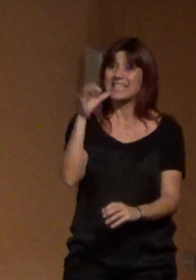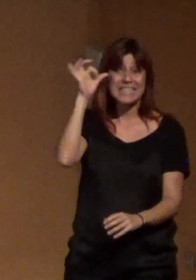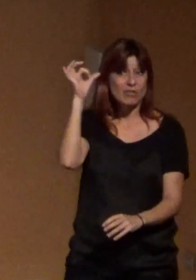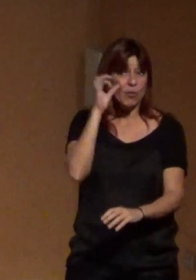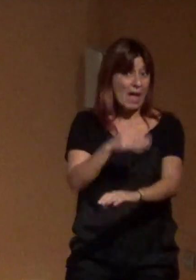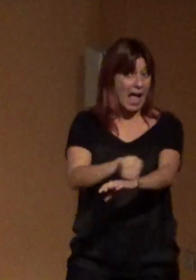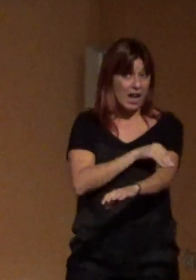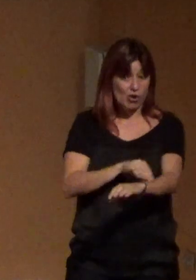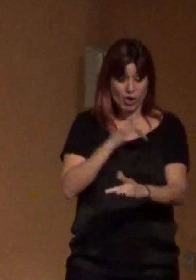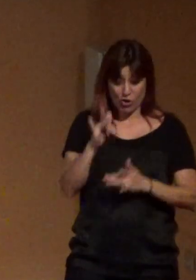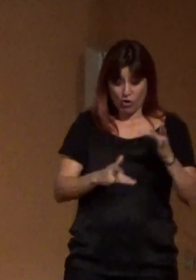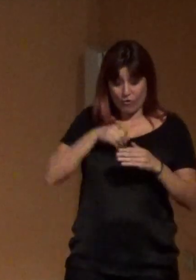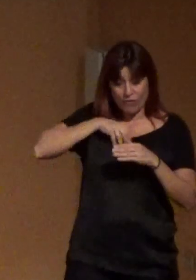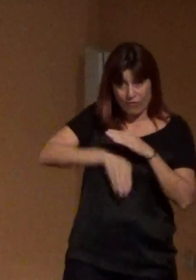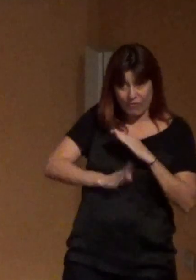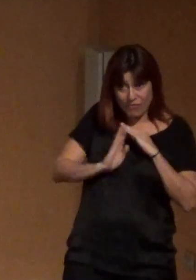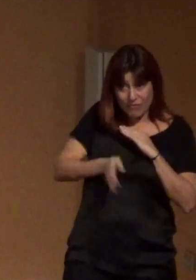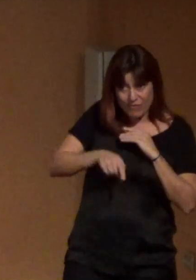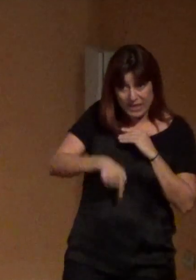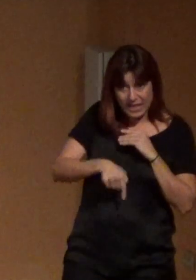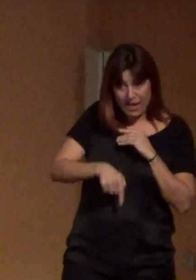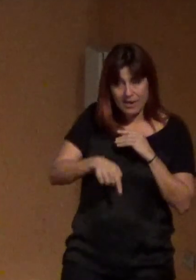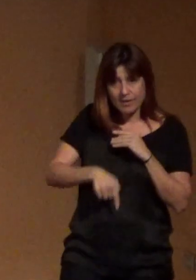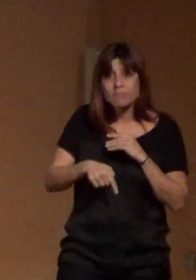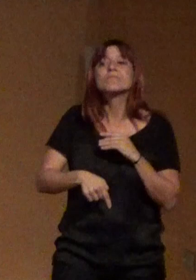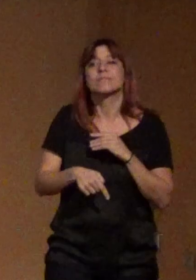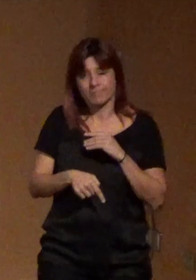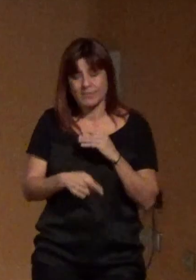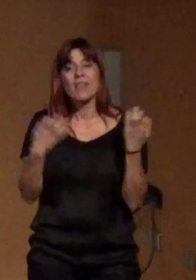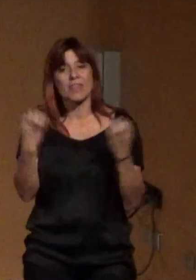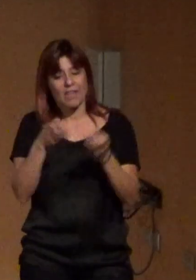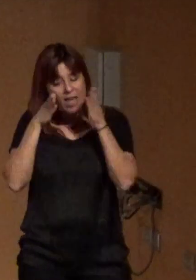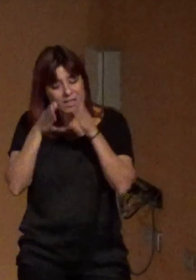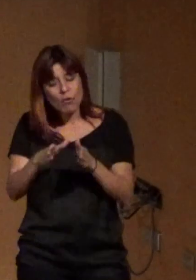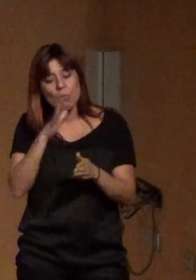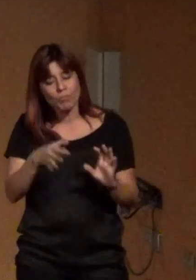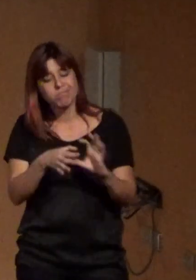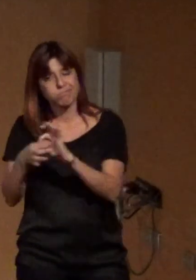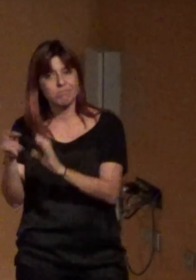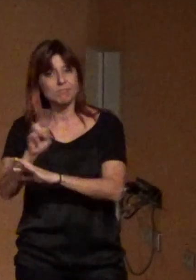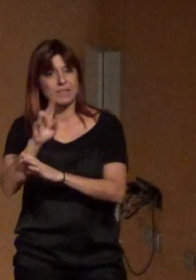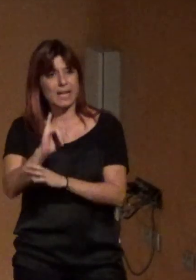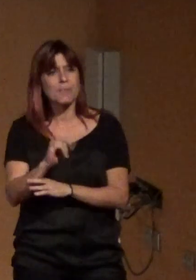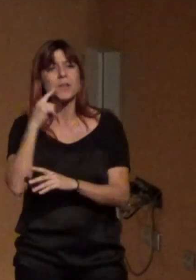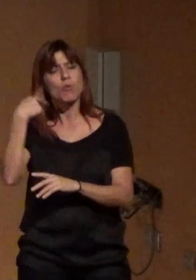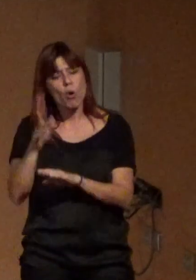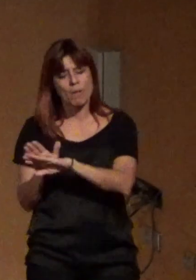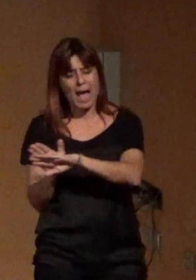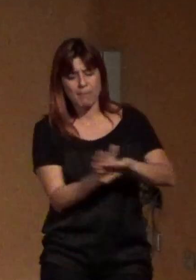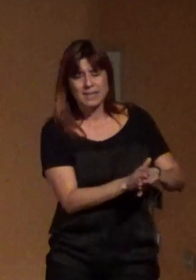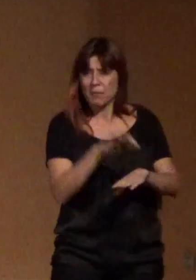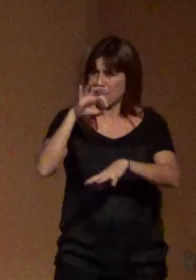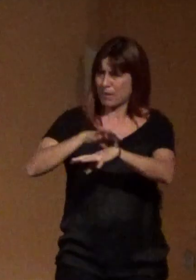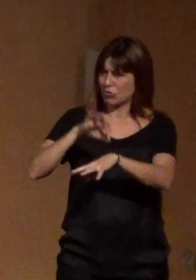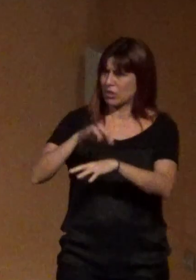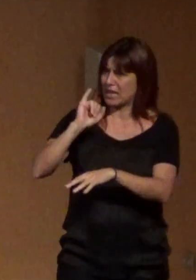los criterios para un TDAH. Luego hay que pensar en un posible síndrome de alcohol fetal en los niños con TDAH. Y luego hay muchas patologías, insisto en que quiero